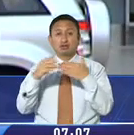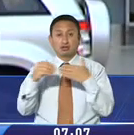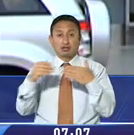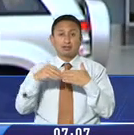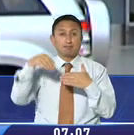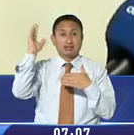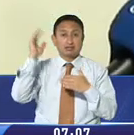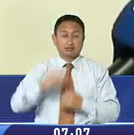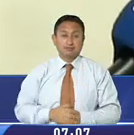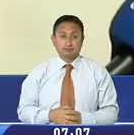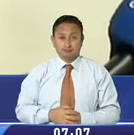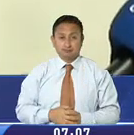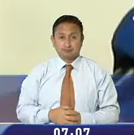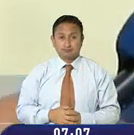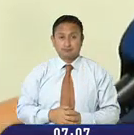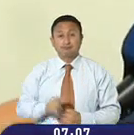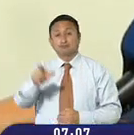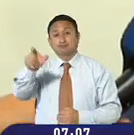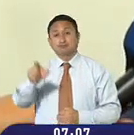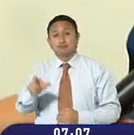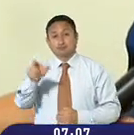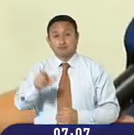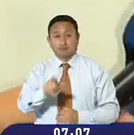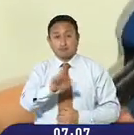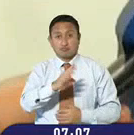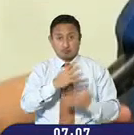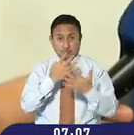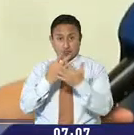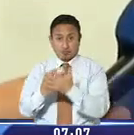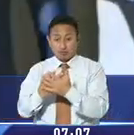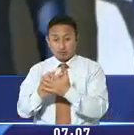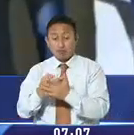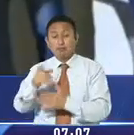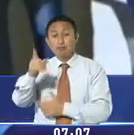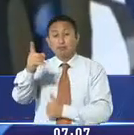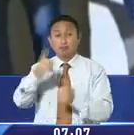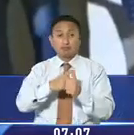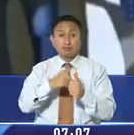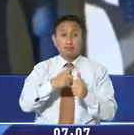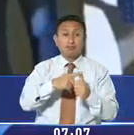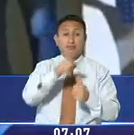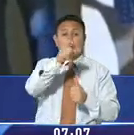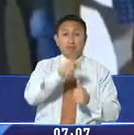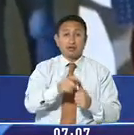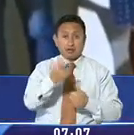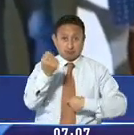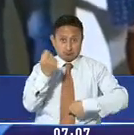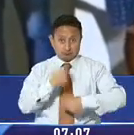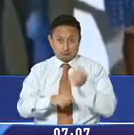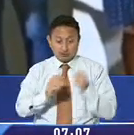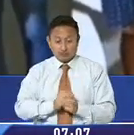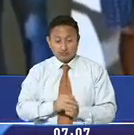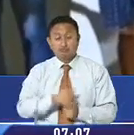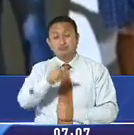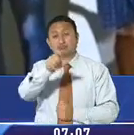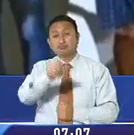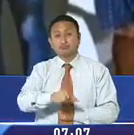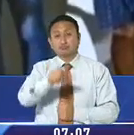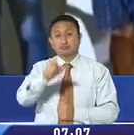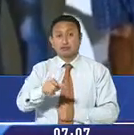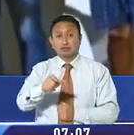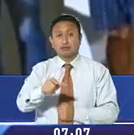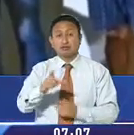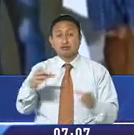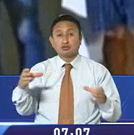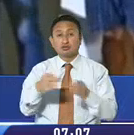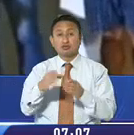$230,000. Entre los aprehendidos se encuentra el proveedor de una persona particular, también se encuentran los detenidos, los de la comisión